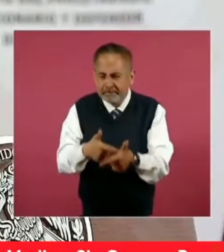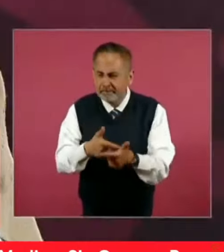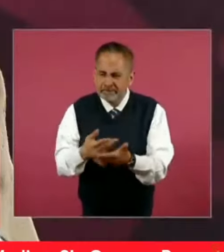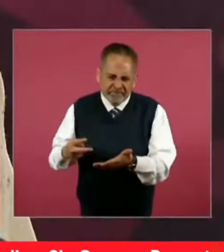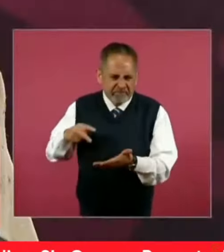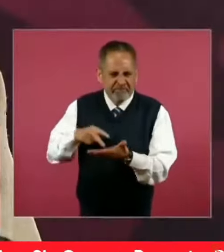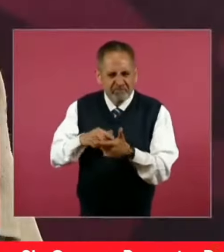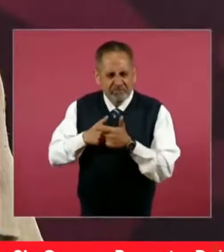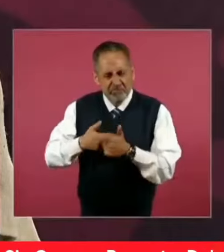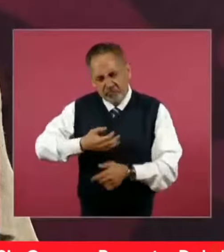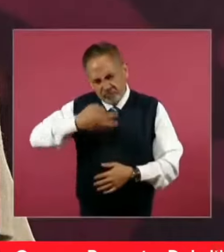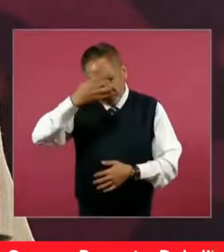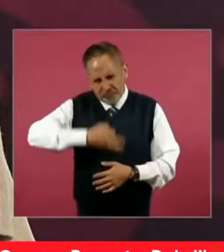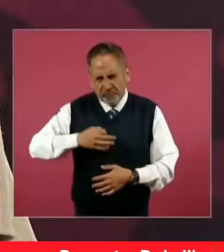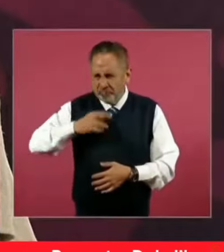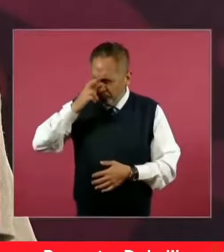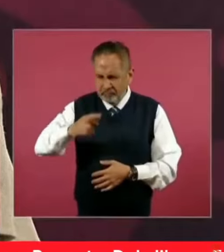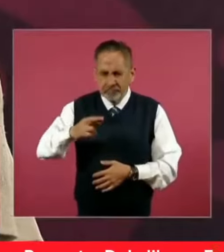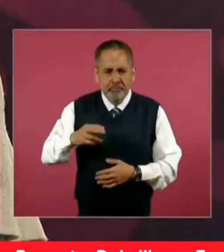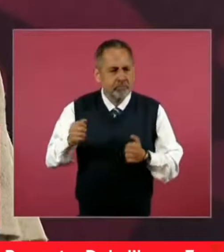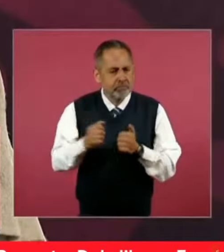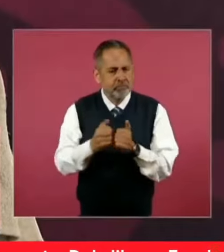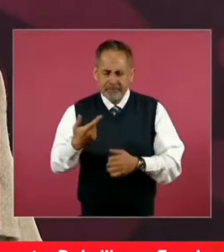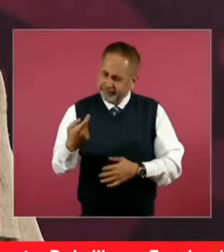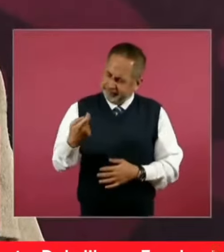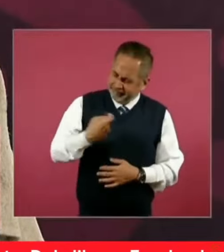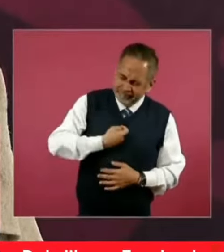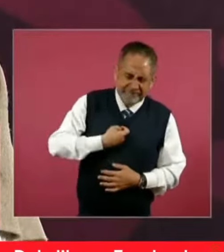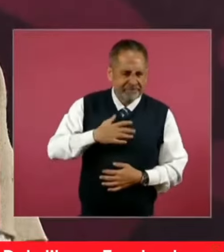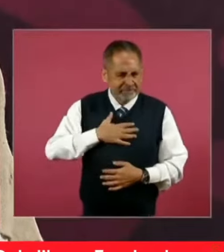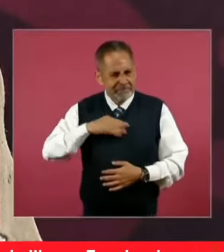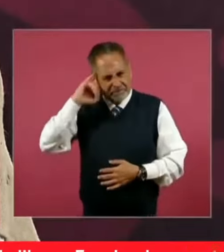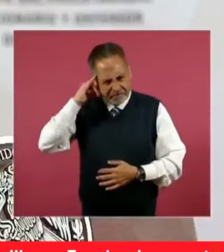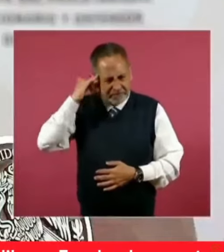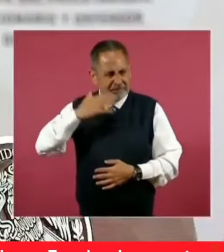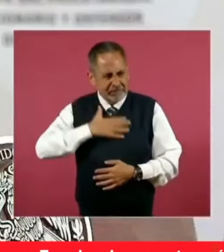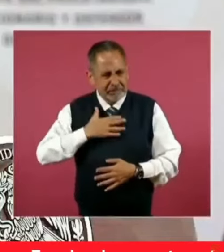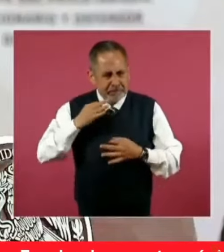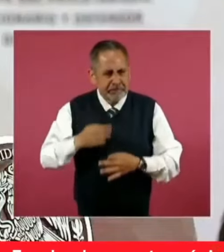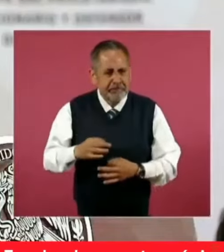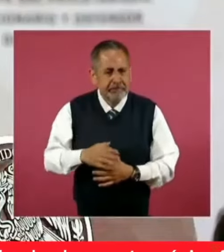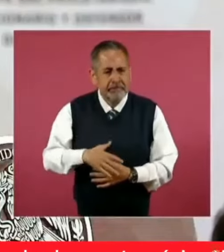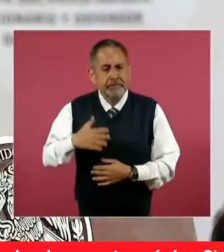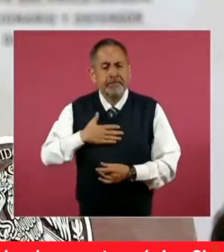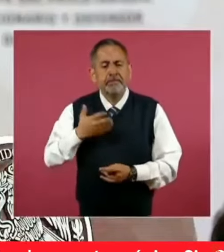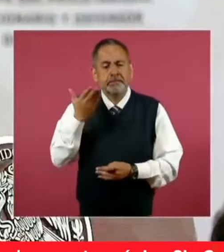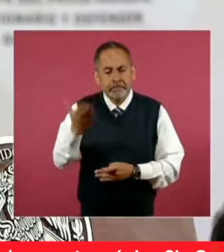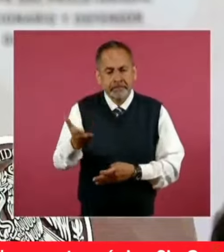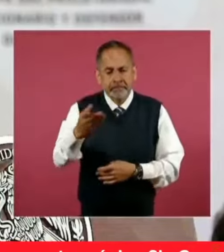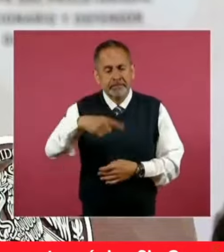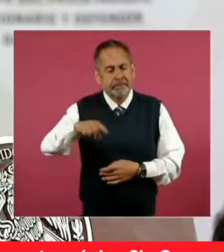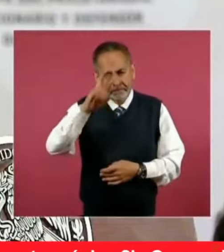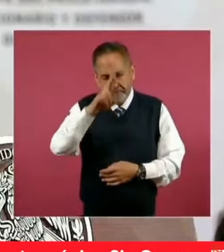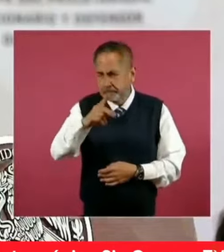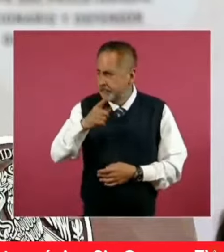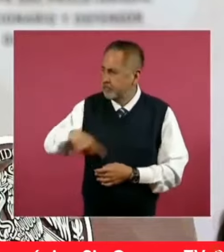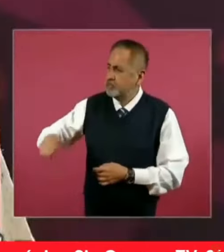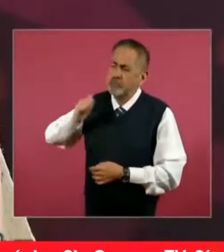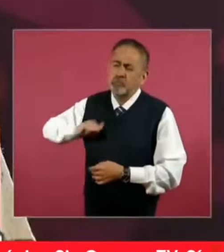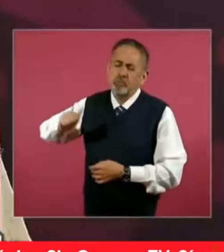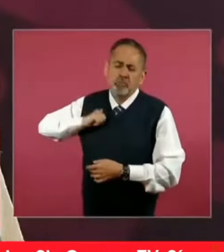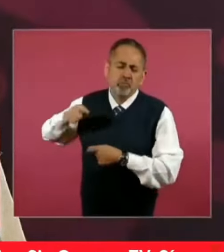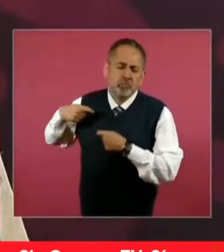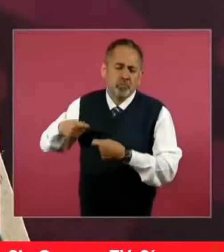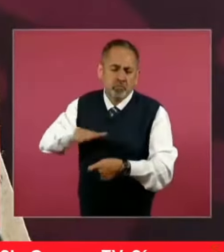mantenernos dignos, así con nuestra identidad, porque pedimos respeto a nombre de nuestros